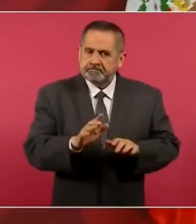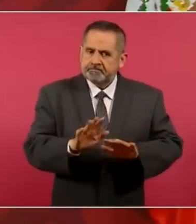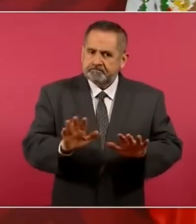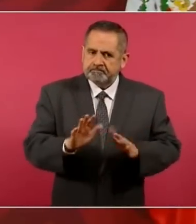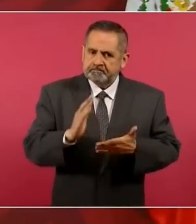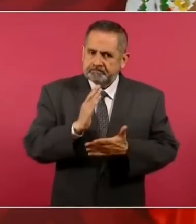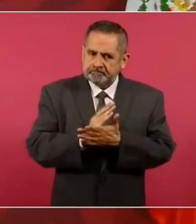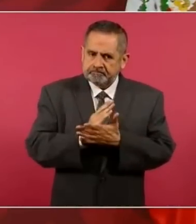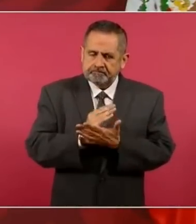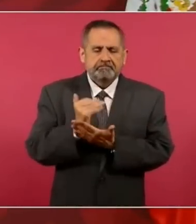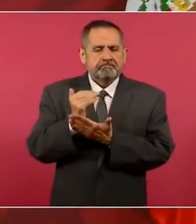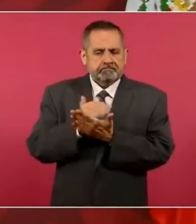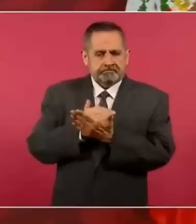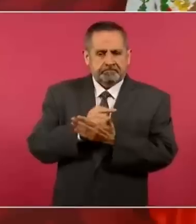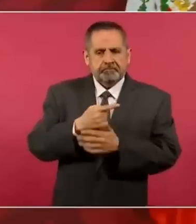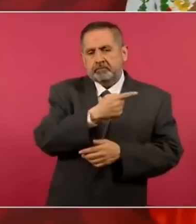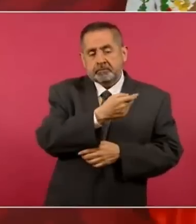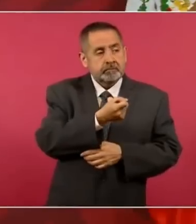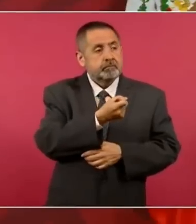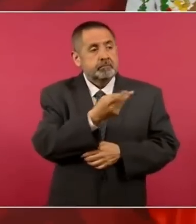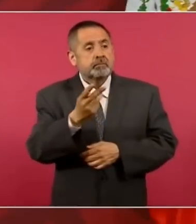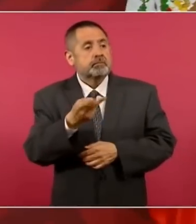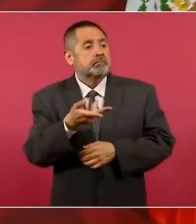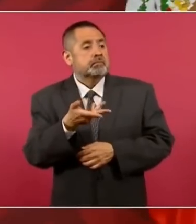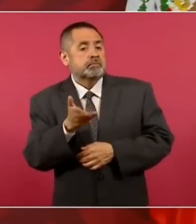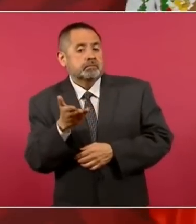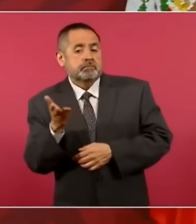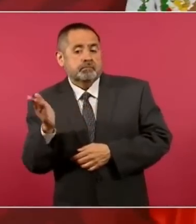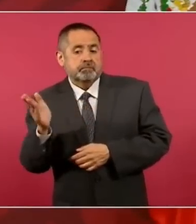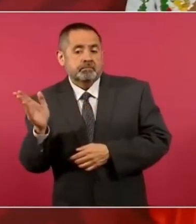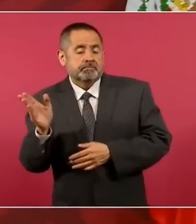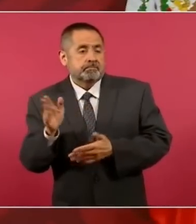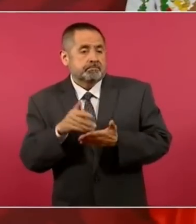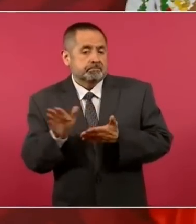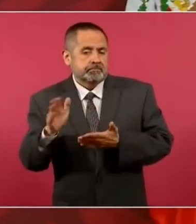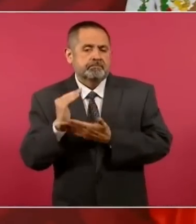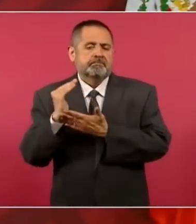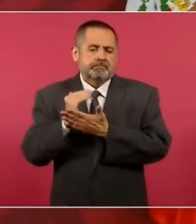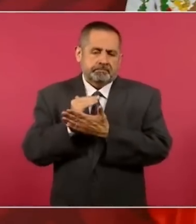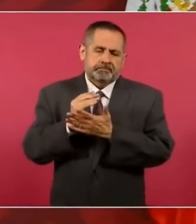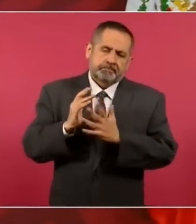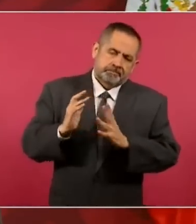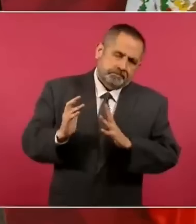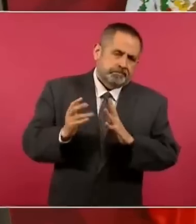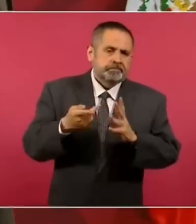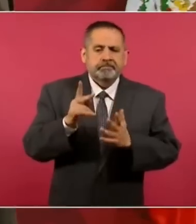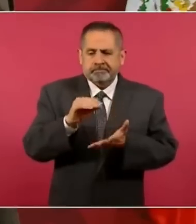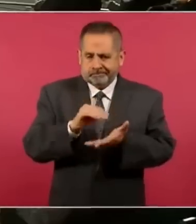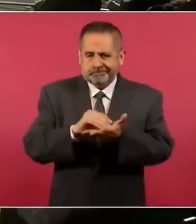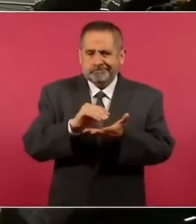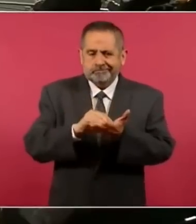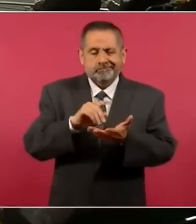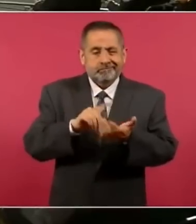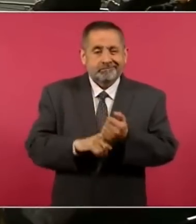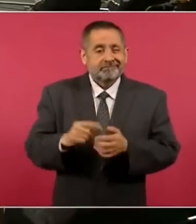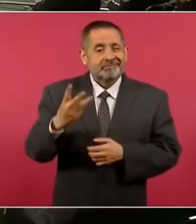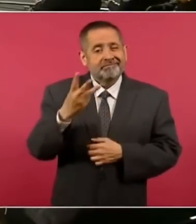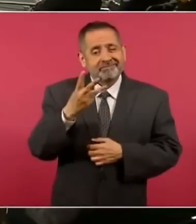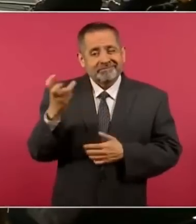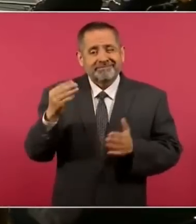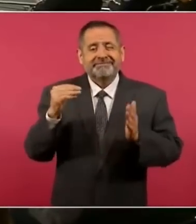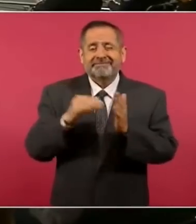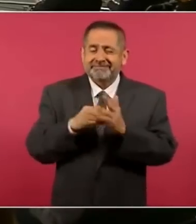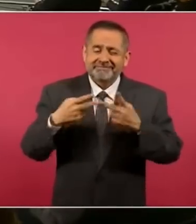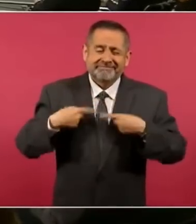es menos esta disminución de diciembre, sin embargo, son 300.000.